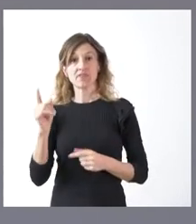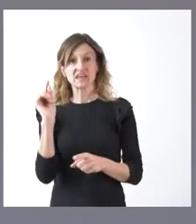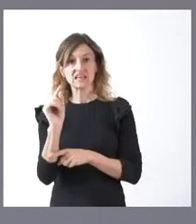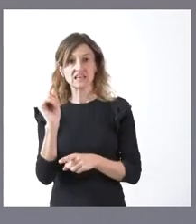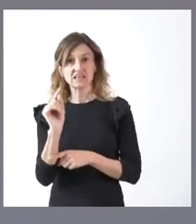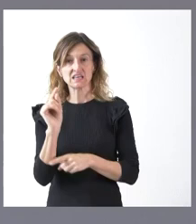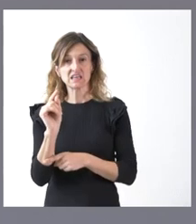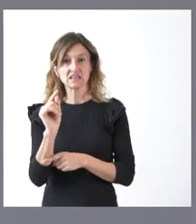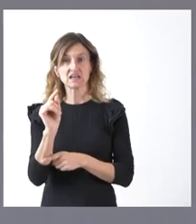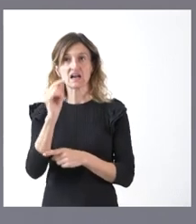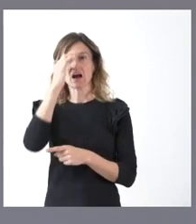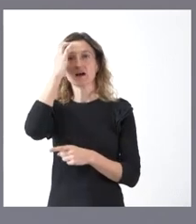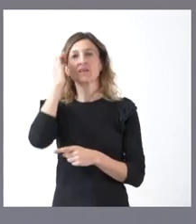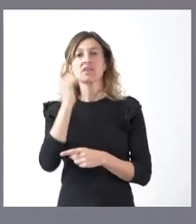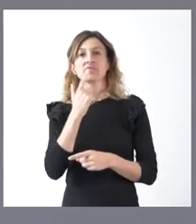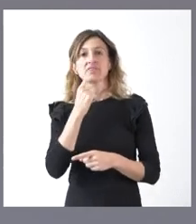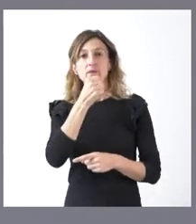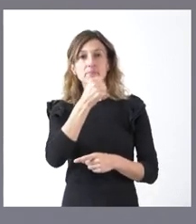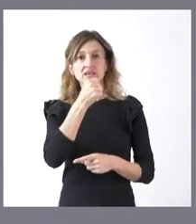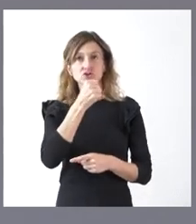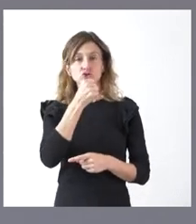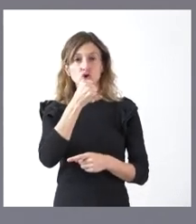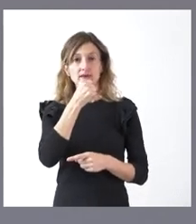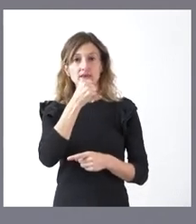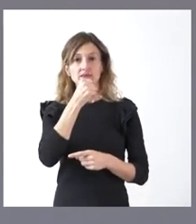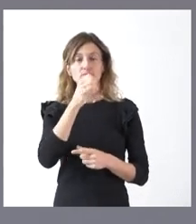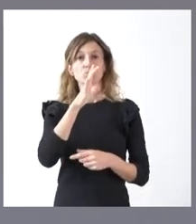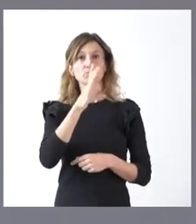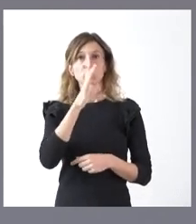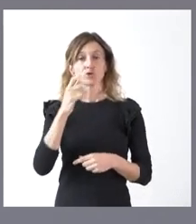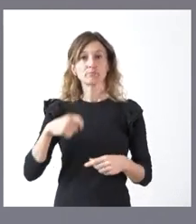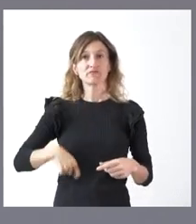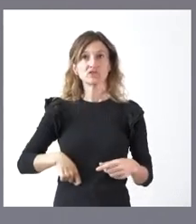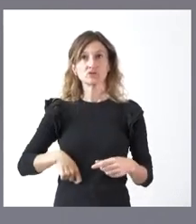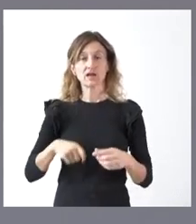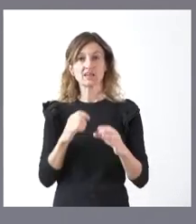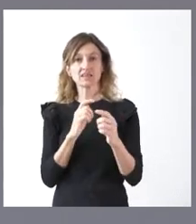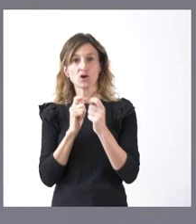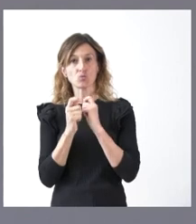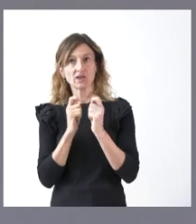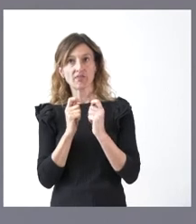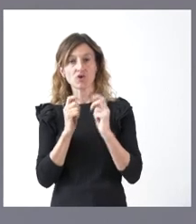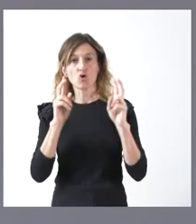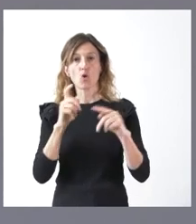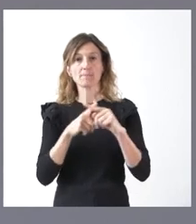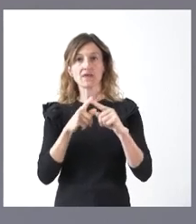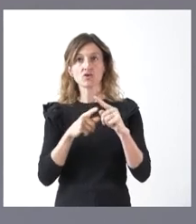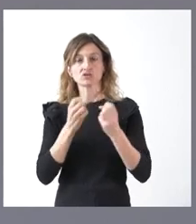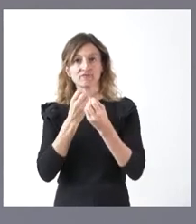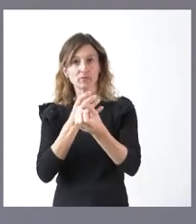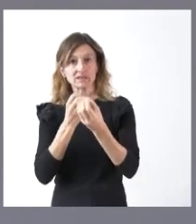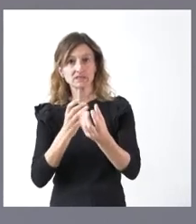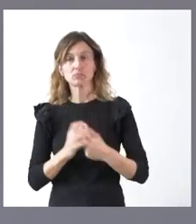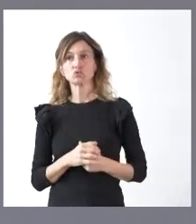que creo que ha citado al psoe que hace a determinados profesionales de la comunicación o determinados medios informativos